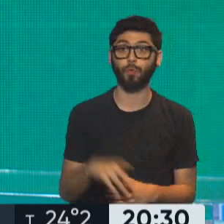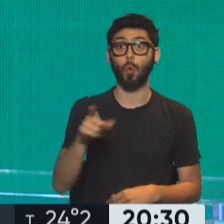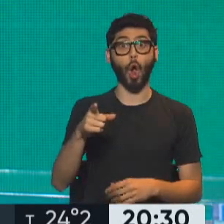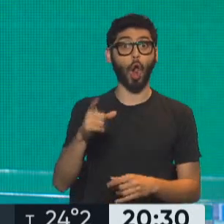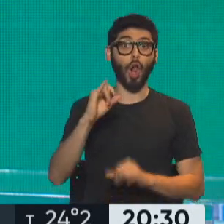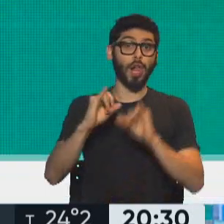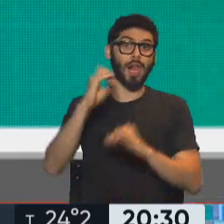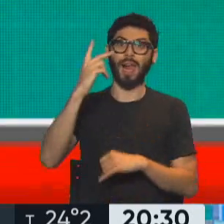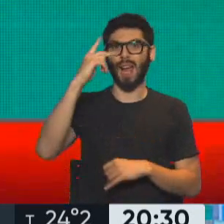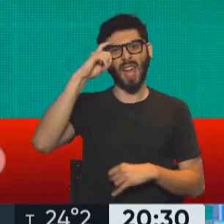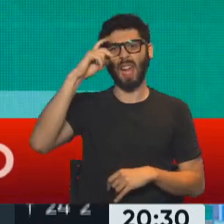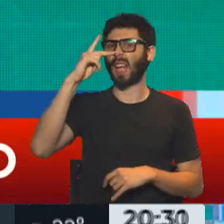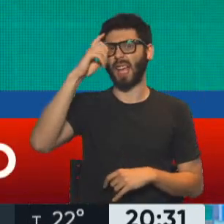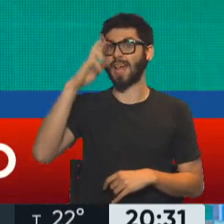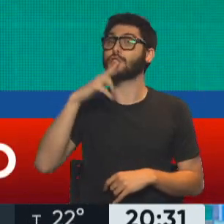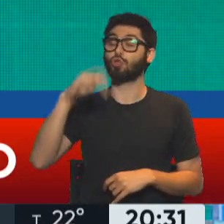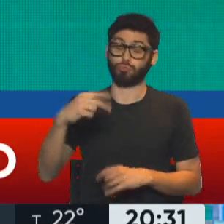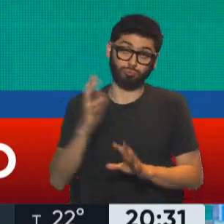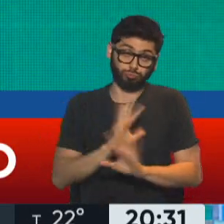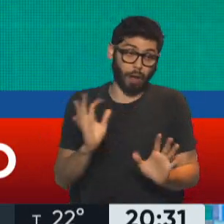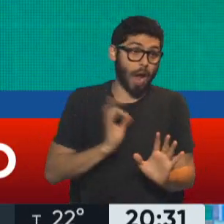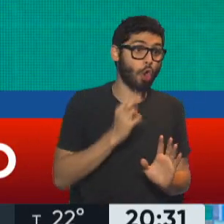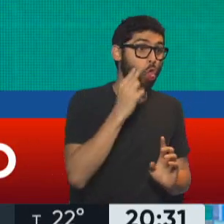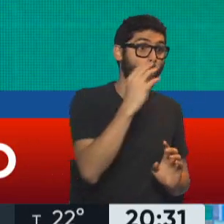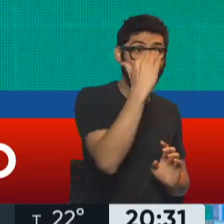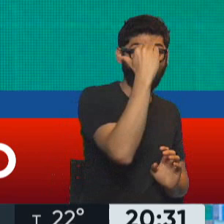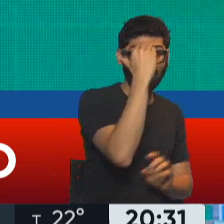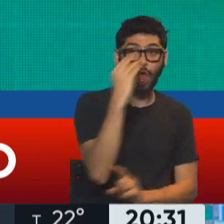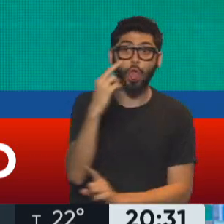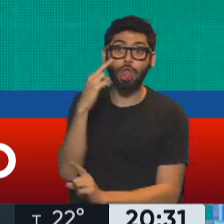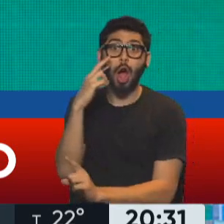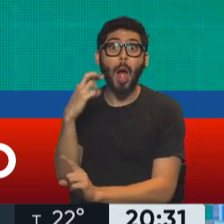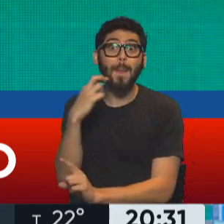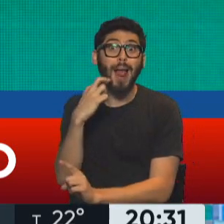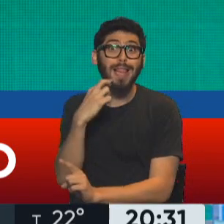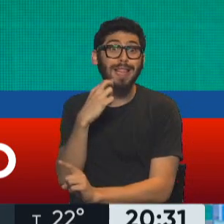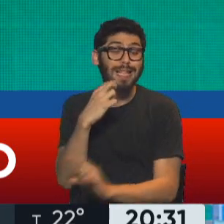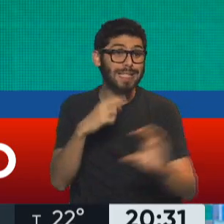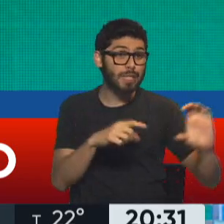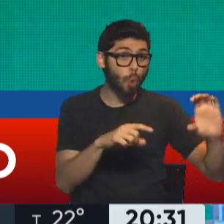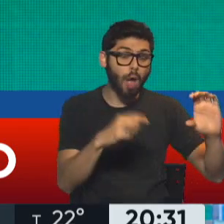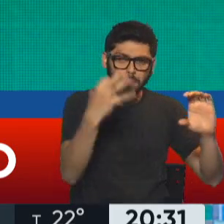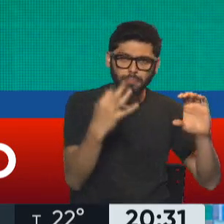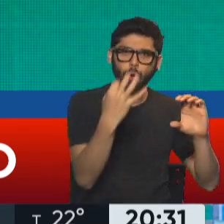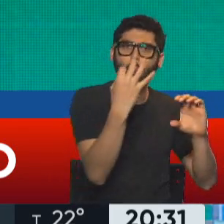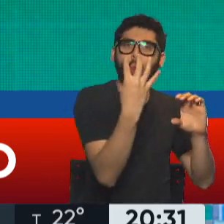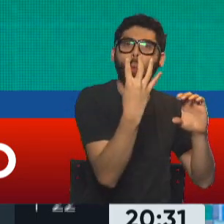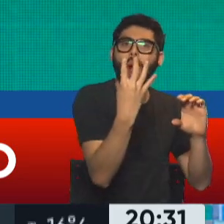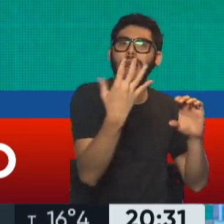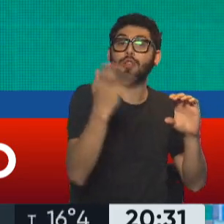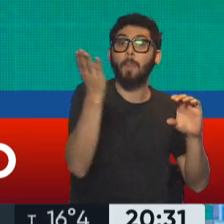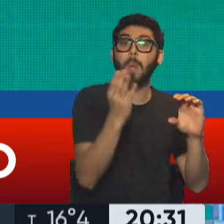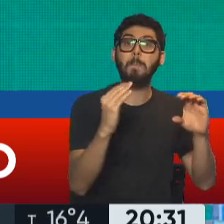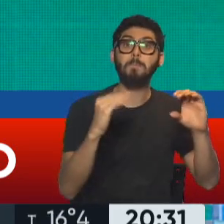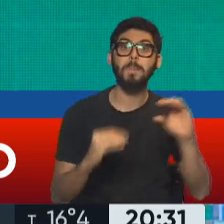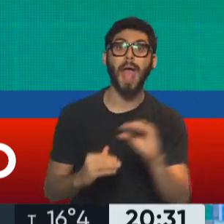¿no? Para pensarlo, entre el año 2015 y el año 2019 redujeron en un 45%